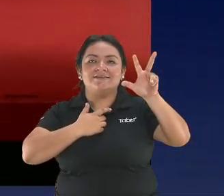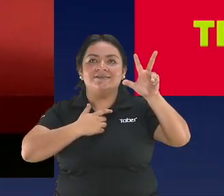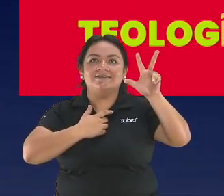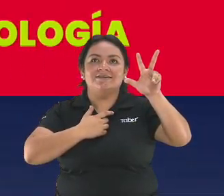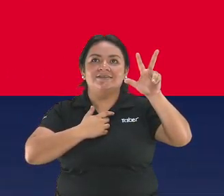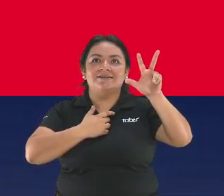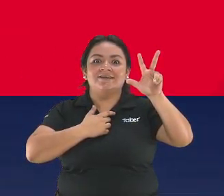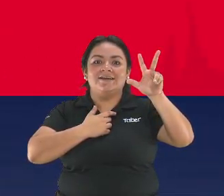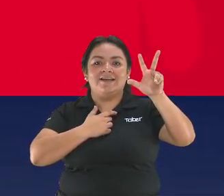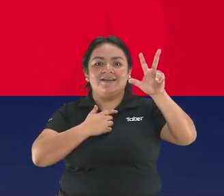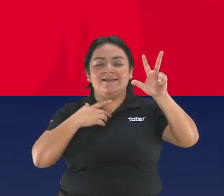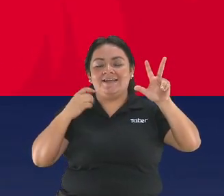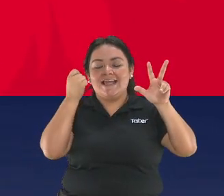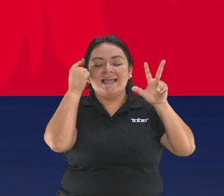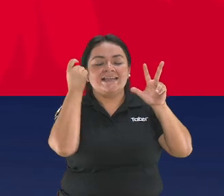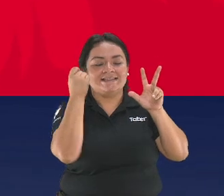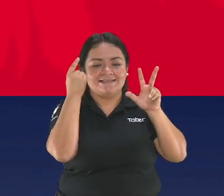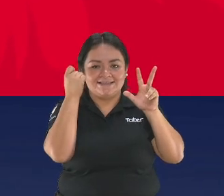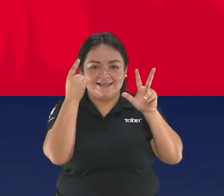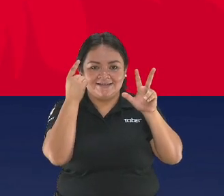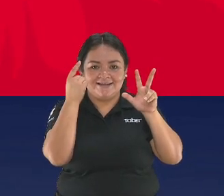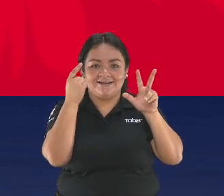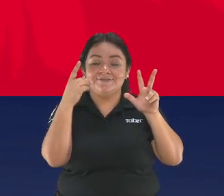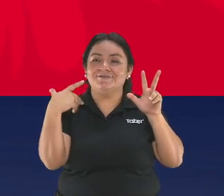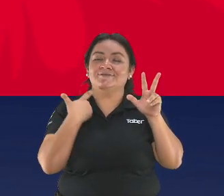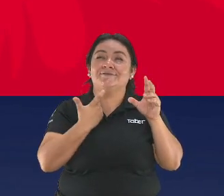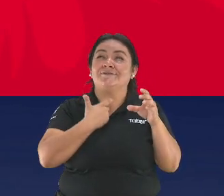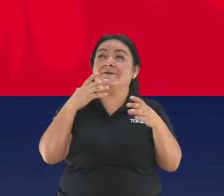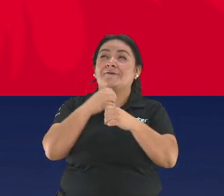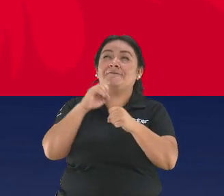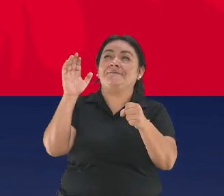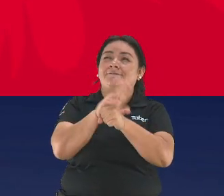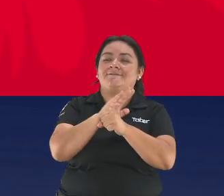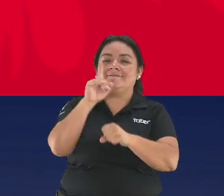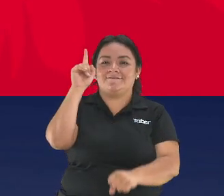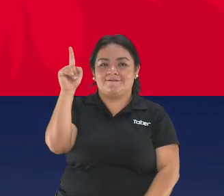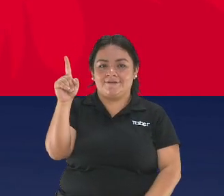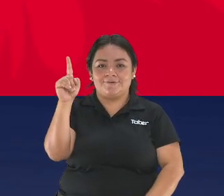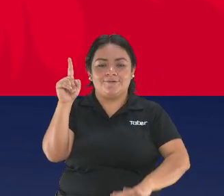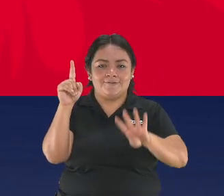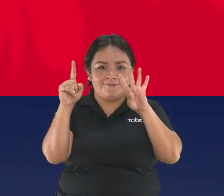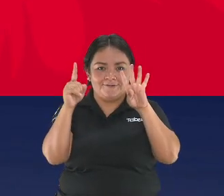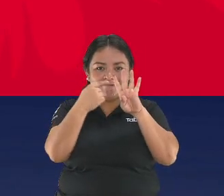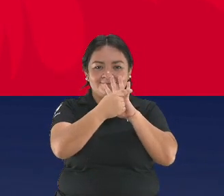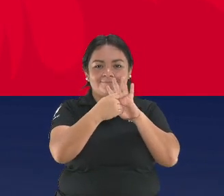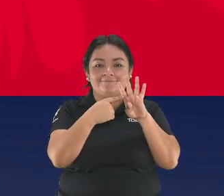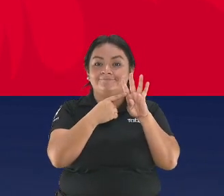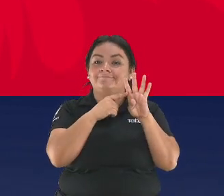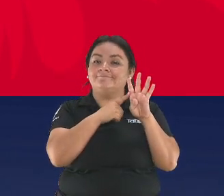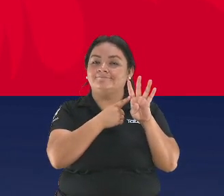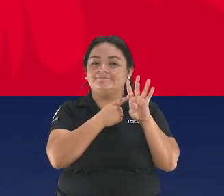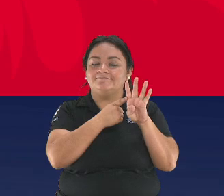superar entender tenemos que depender completamente de él número 4